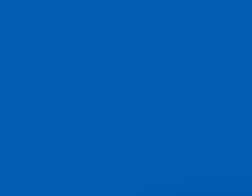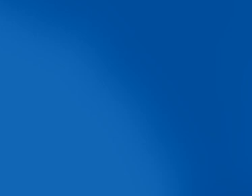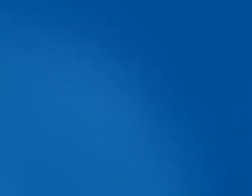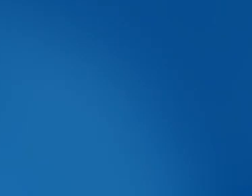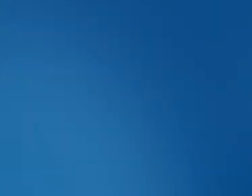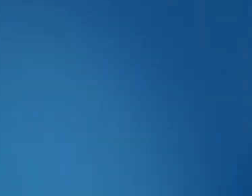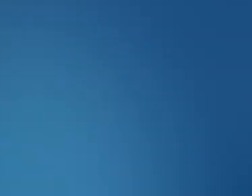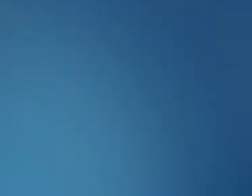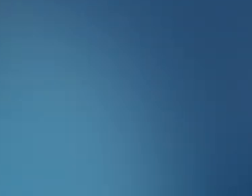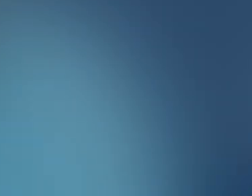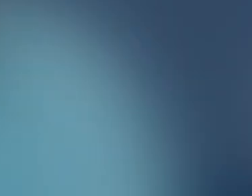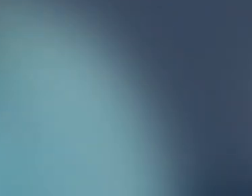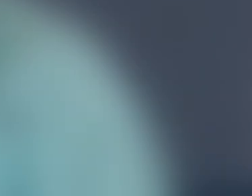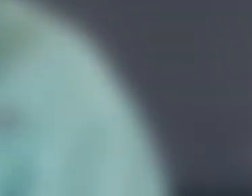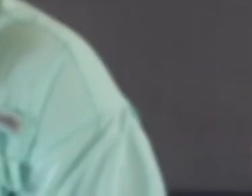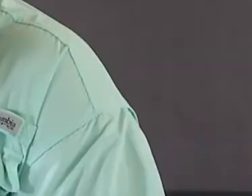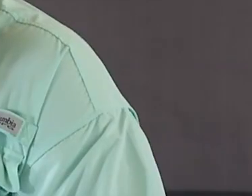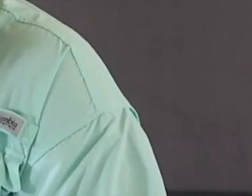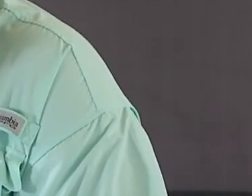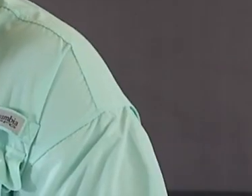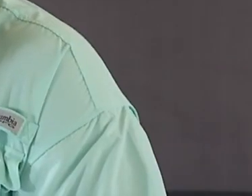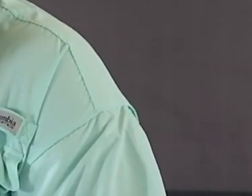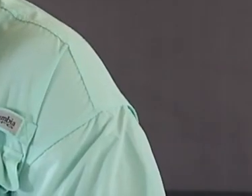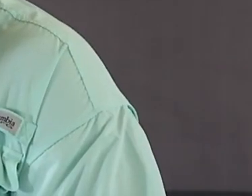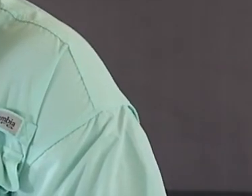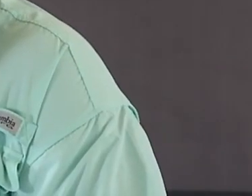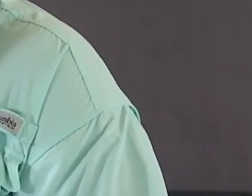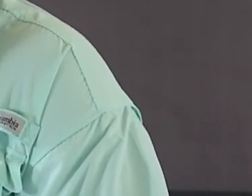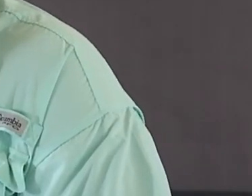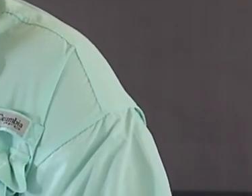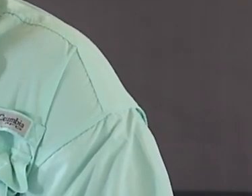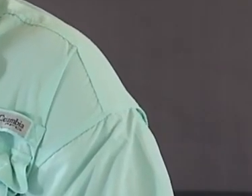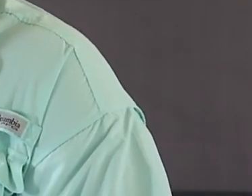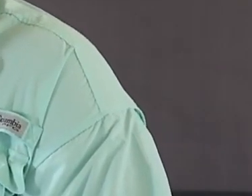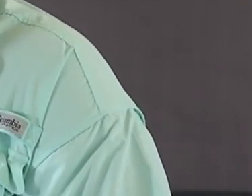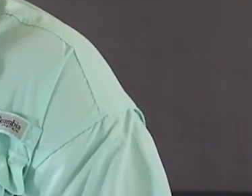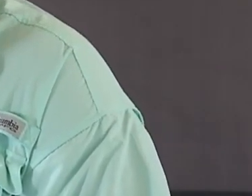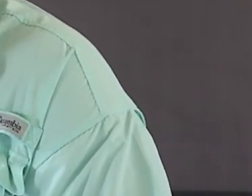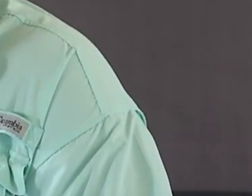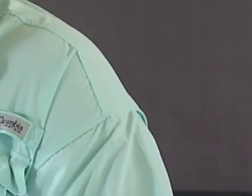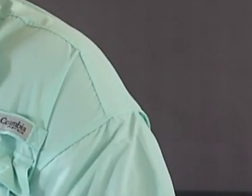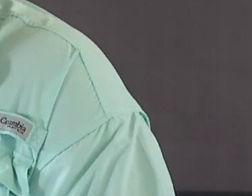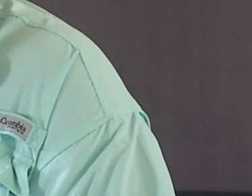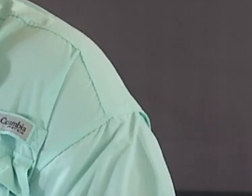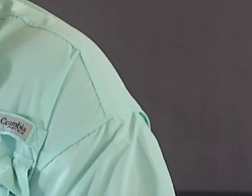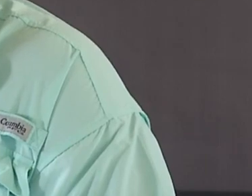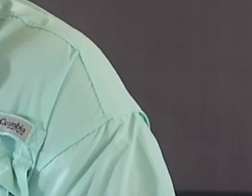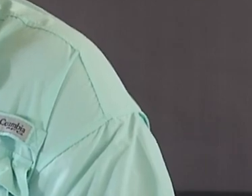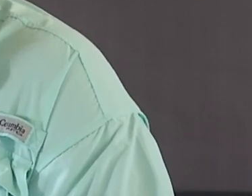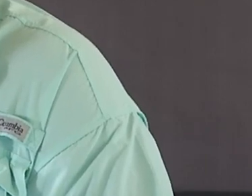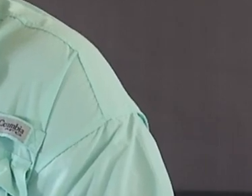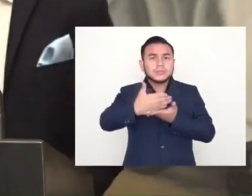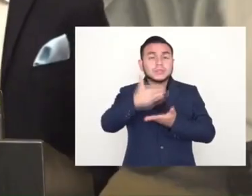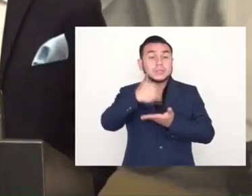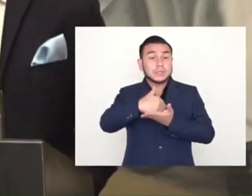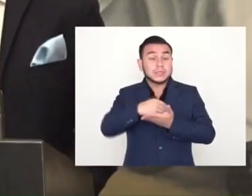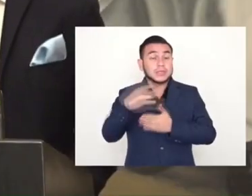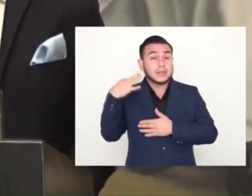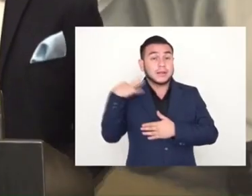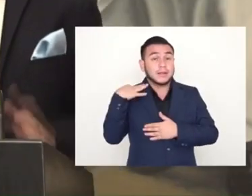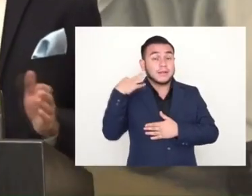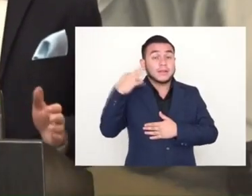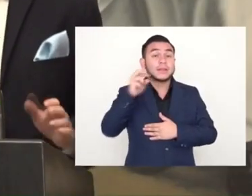pese a que pablo and liqueurs se encuentra dentro del círculo de amigos del mandatario y es fundador del partido nuevas ideas fue